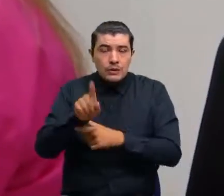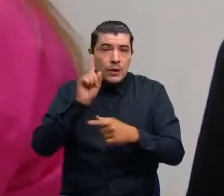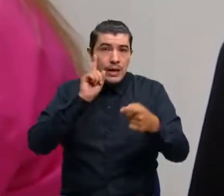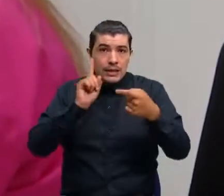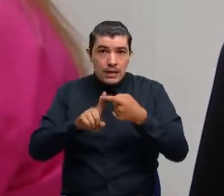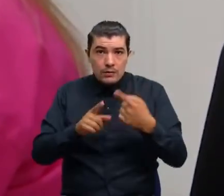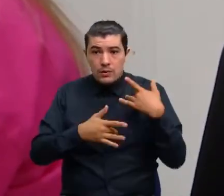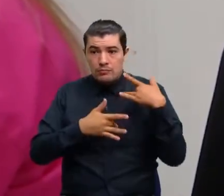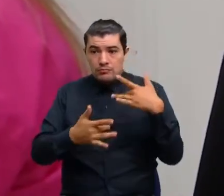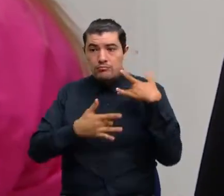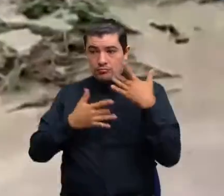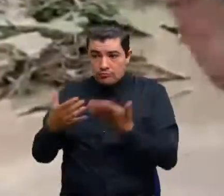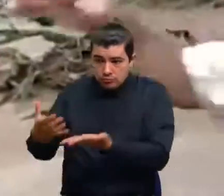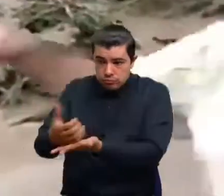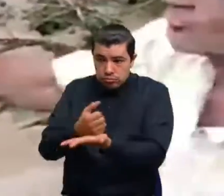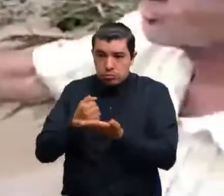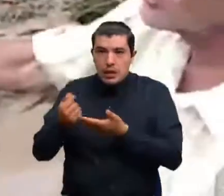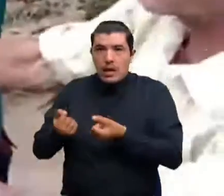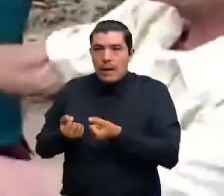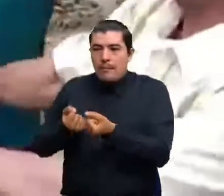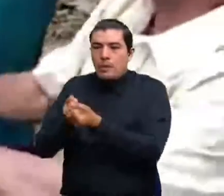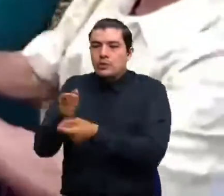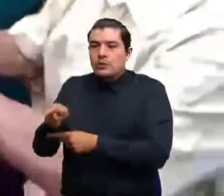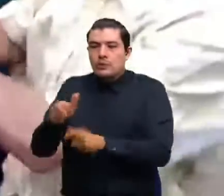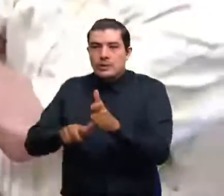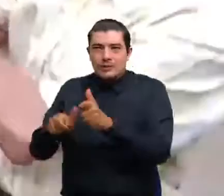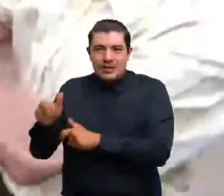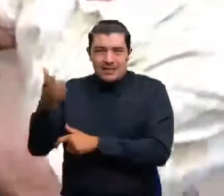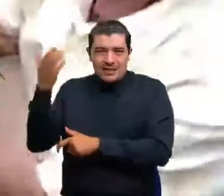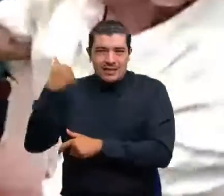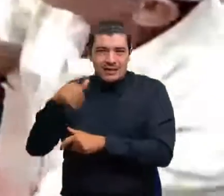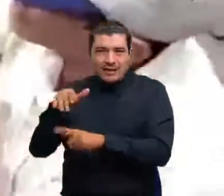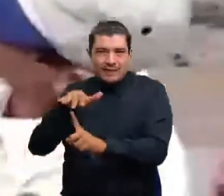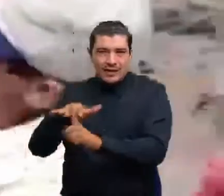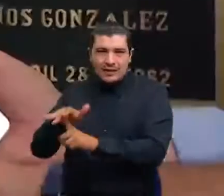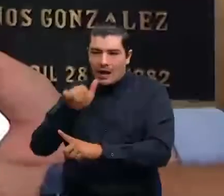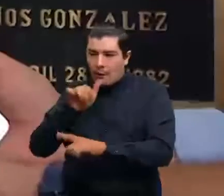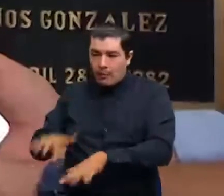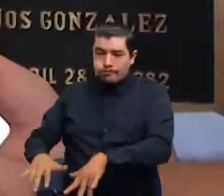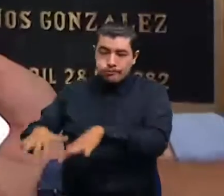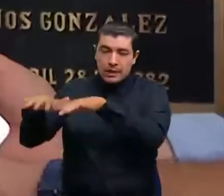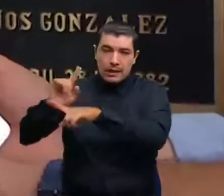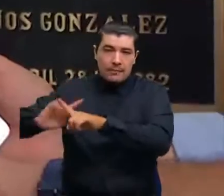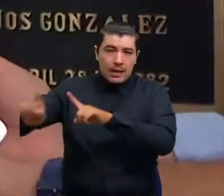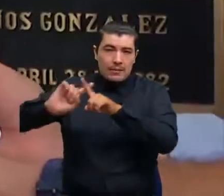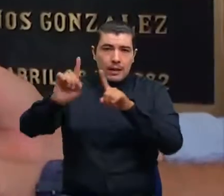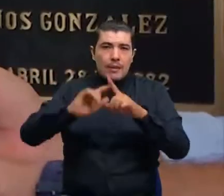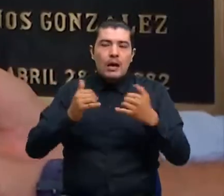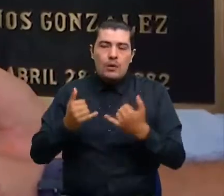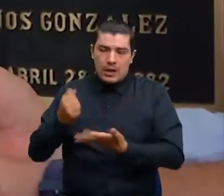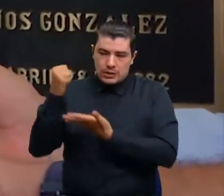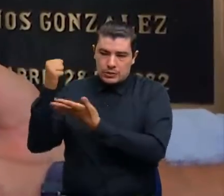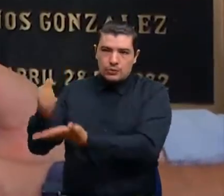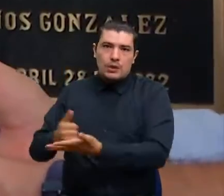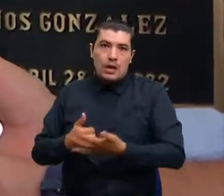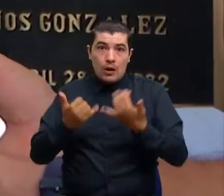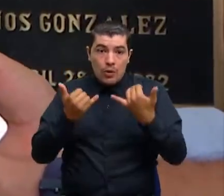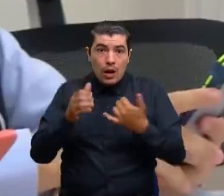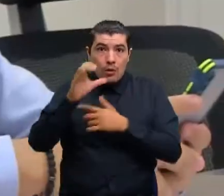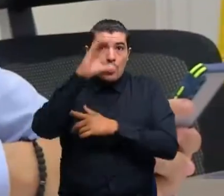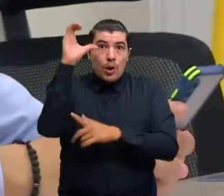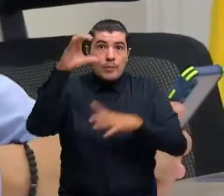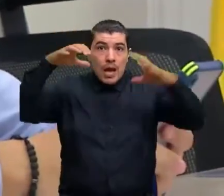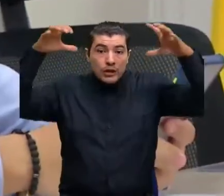donaciones para ayudar a la población damnificada en colombia para este año es colombia lluvia de amor esto porque